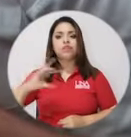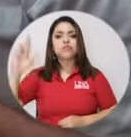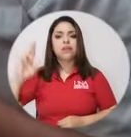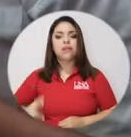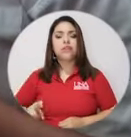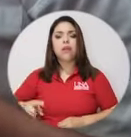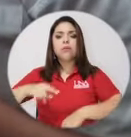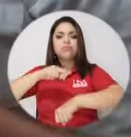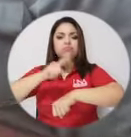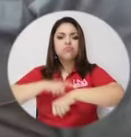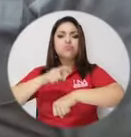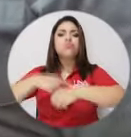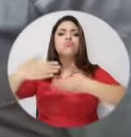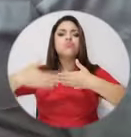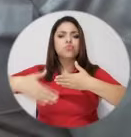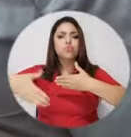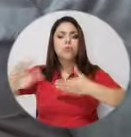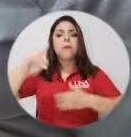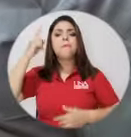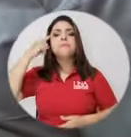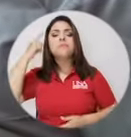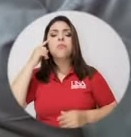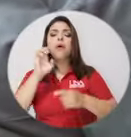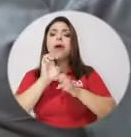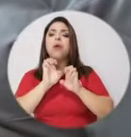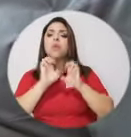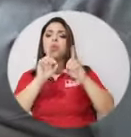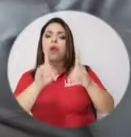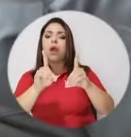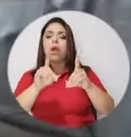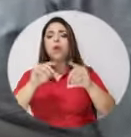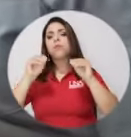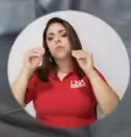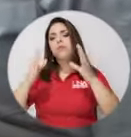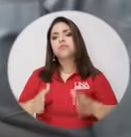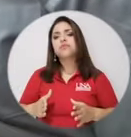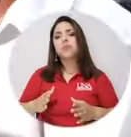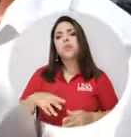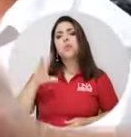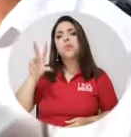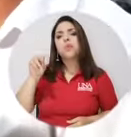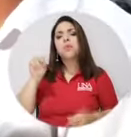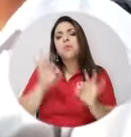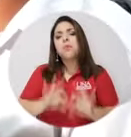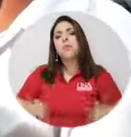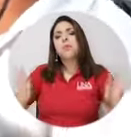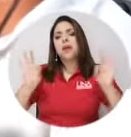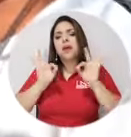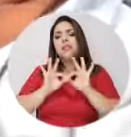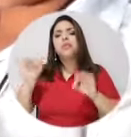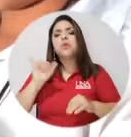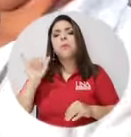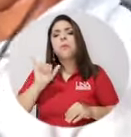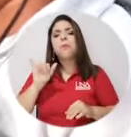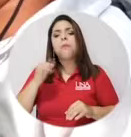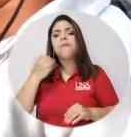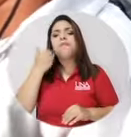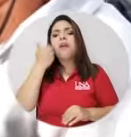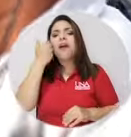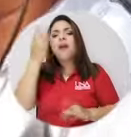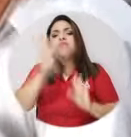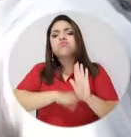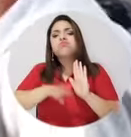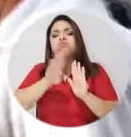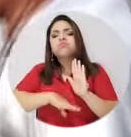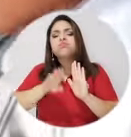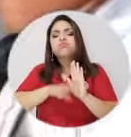la educación como una carrera, digamos, de segunda importancia, como una carrera a la que vas si no querés esforzarte mucho, y una serie de estereotipos